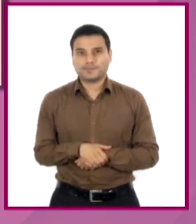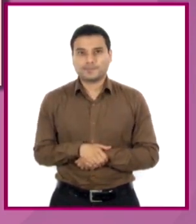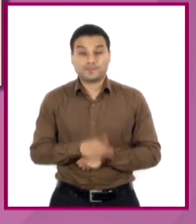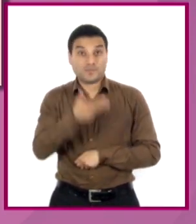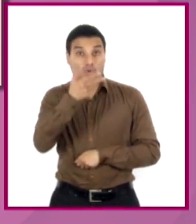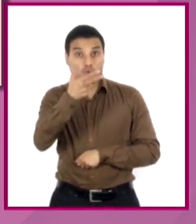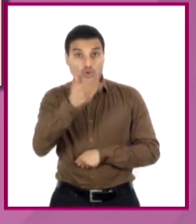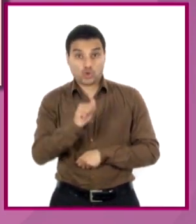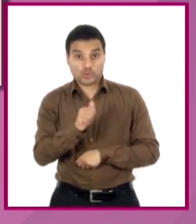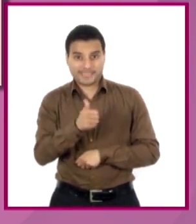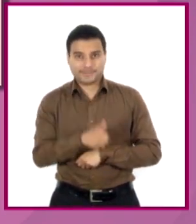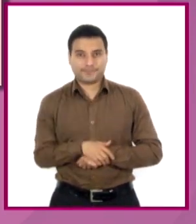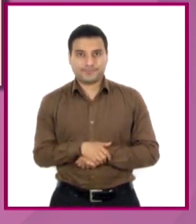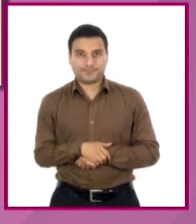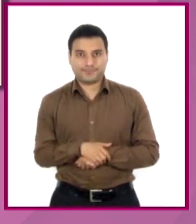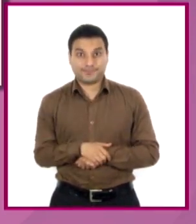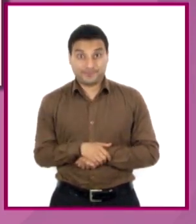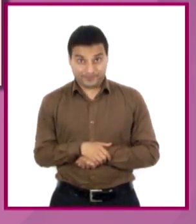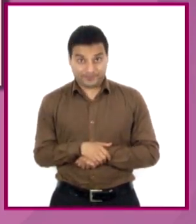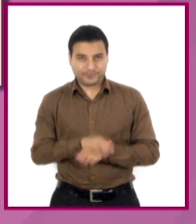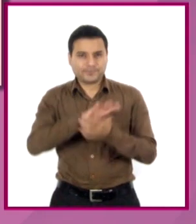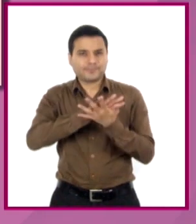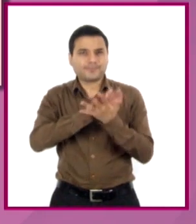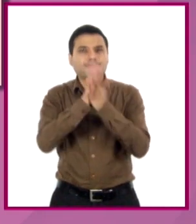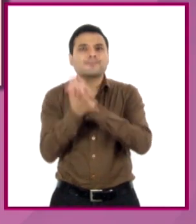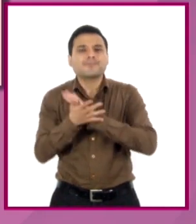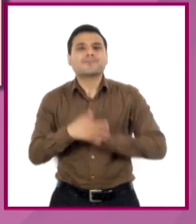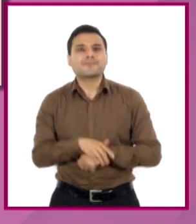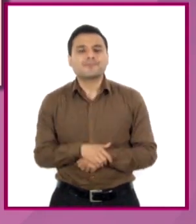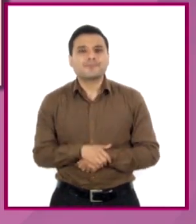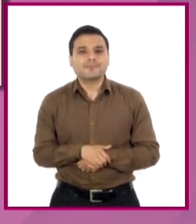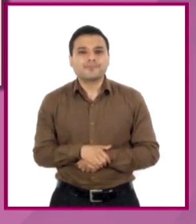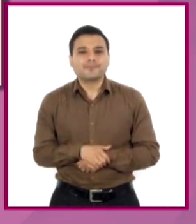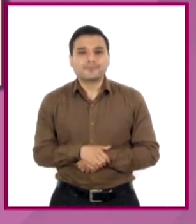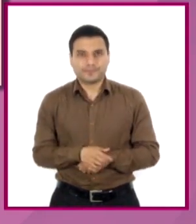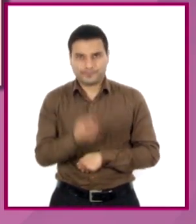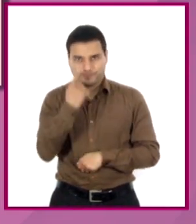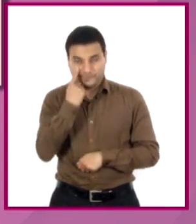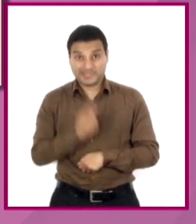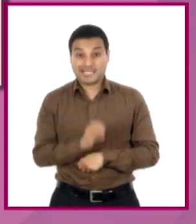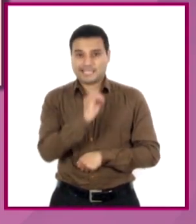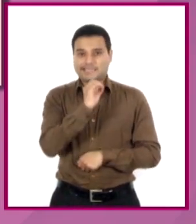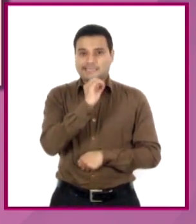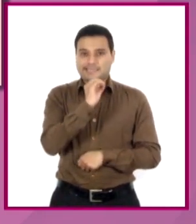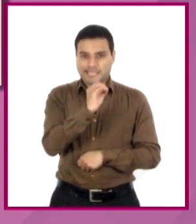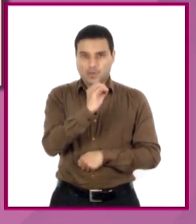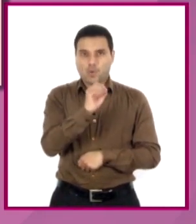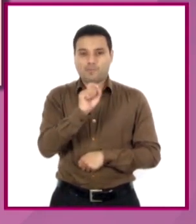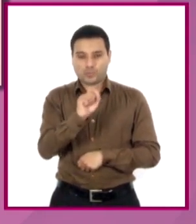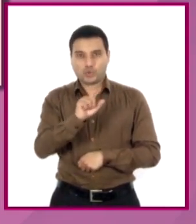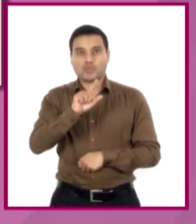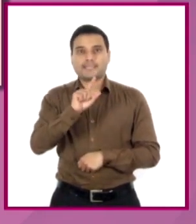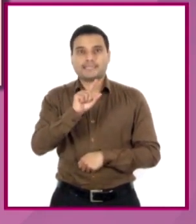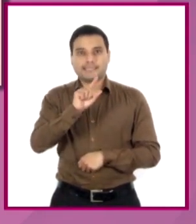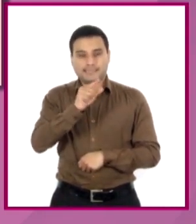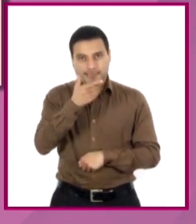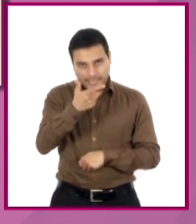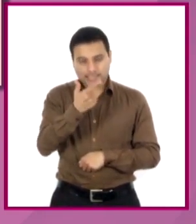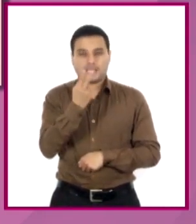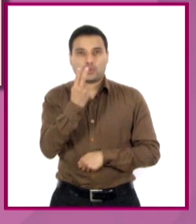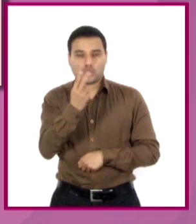Observen, en el segundo caso, son dos cifras después del punto decimal las que se repiten en el periodo, el